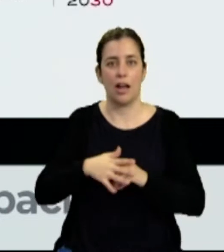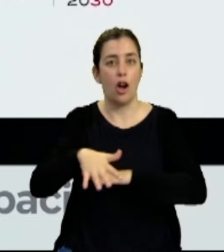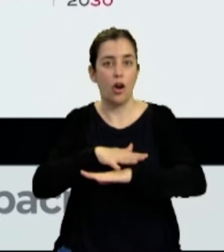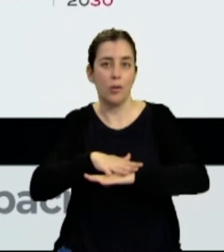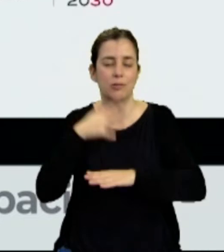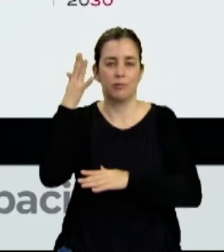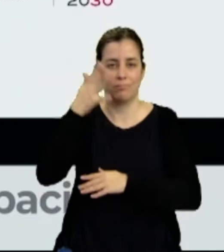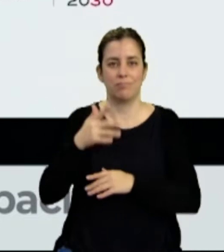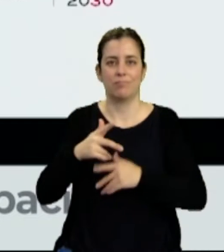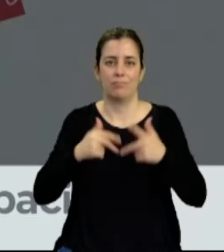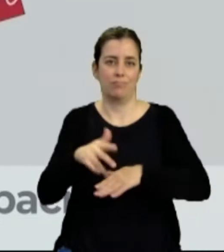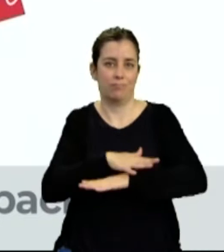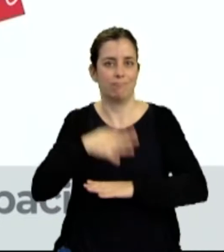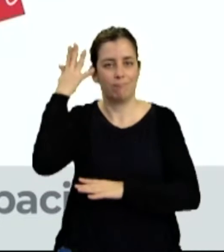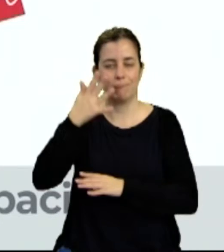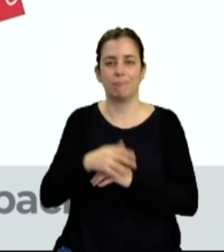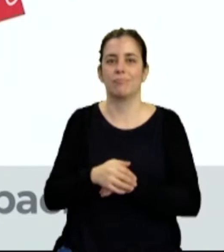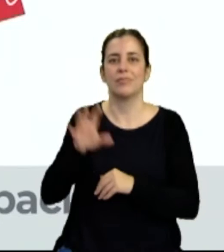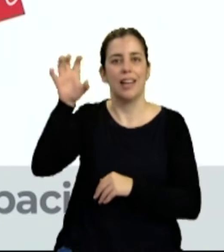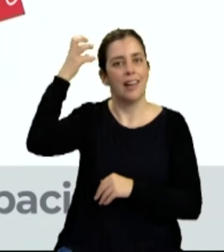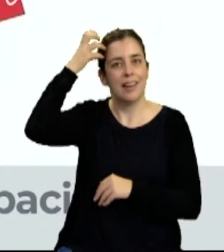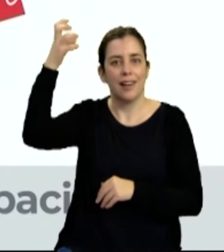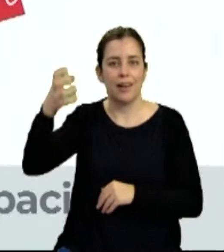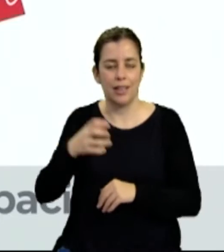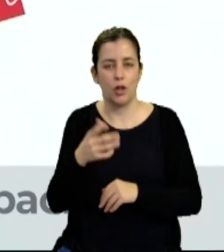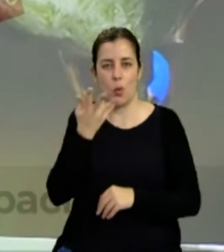Navarra. Nafarroako Gobernua. Reino Gourmet.